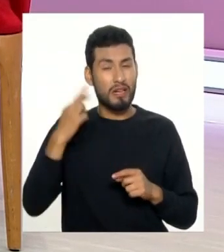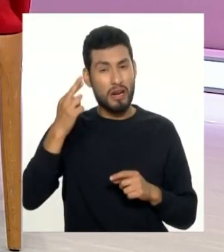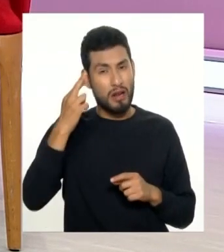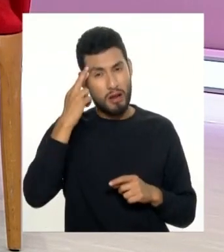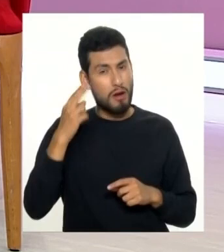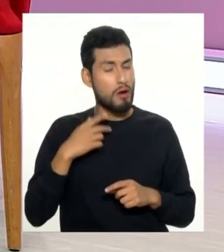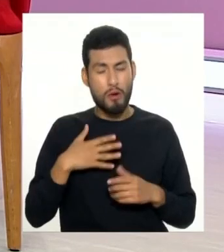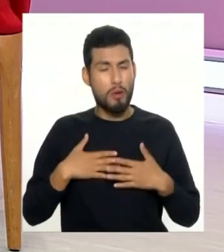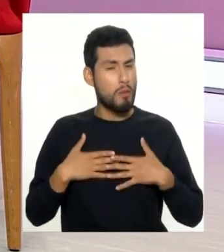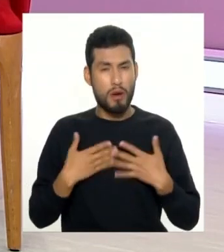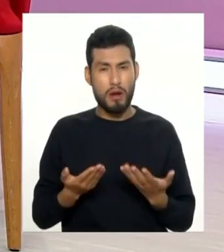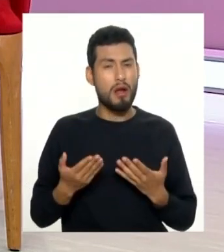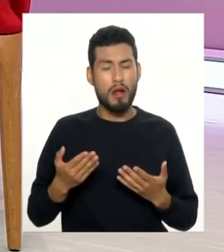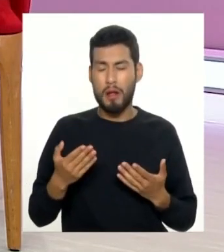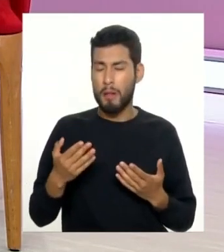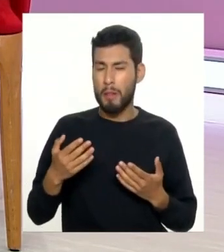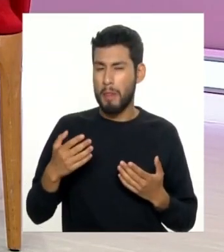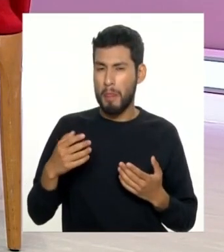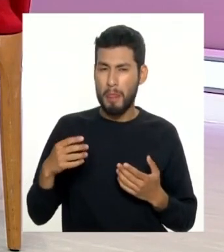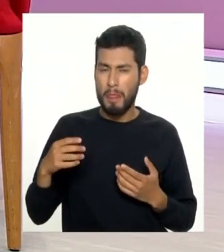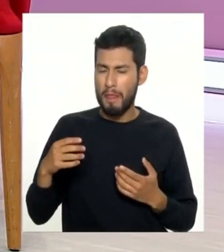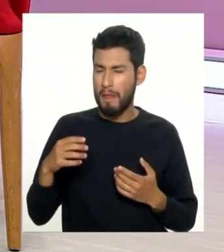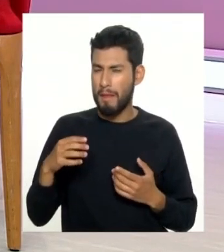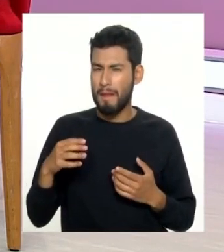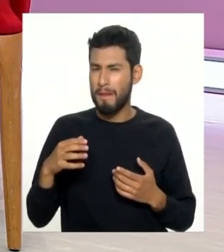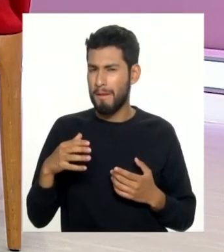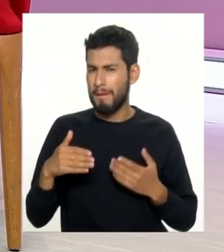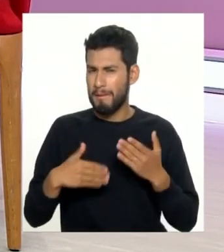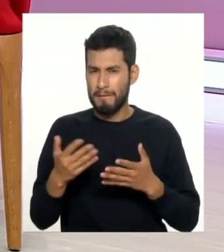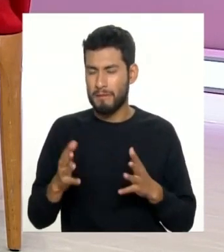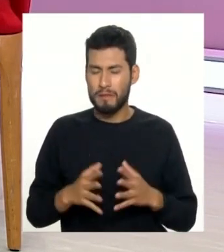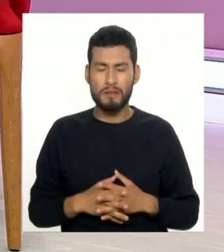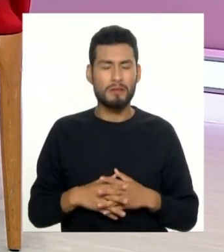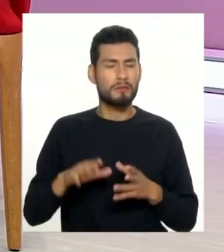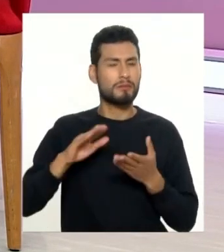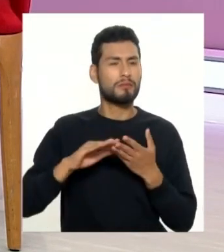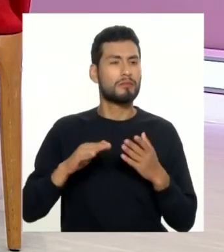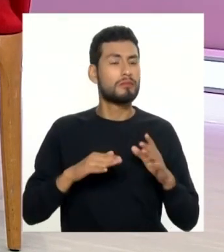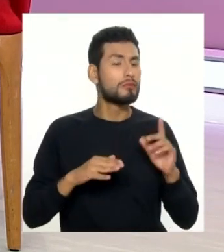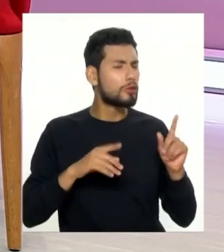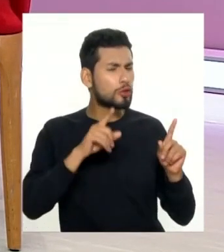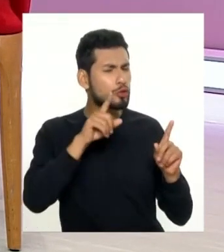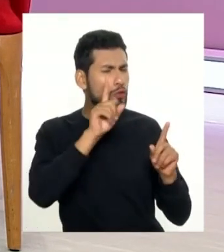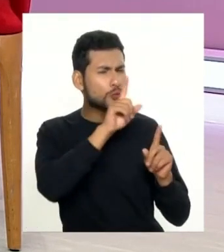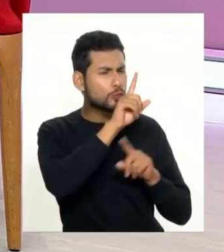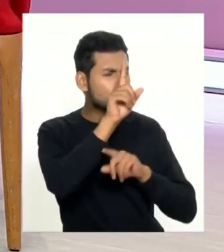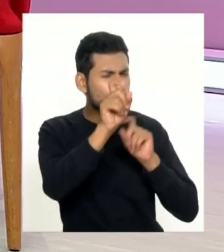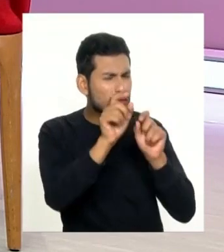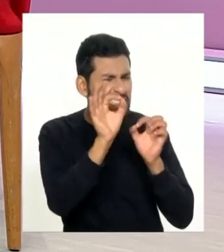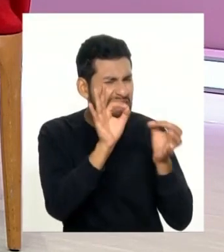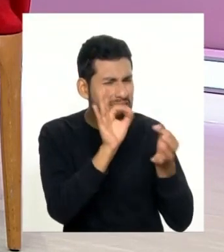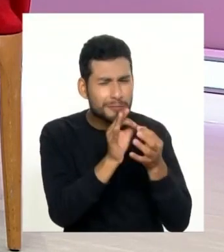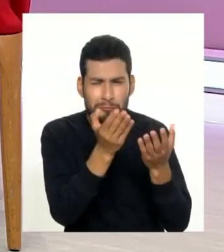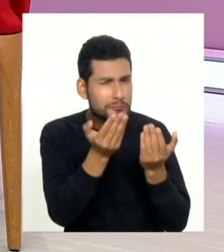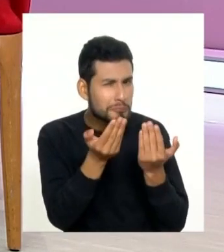no puedo mejorar. Ok. Y, perdón, ¿Cuál es la pregunta, José? Cuéntenos.